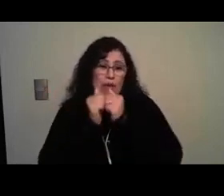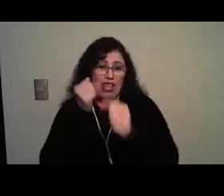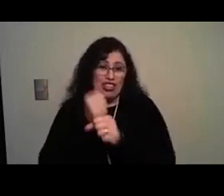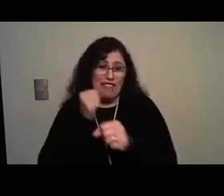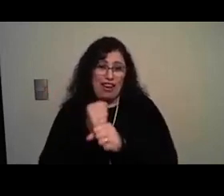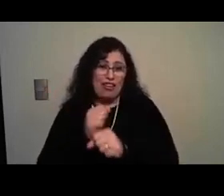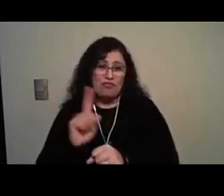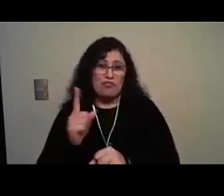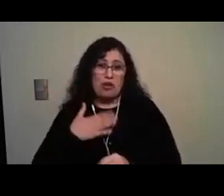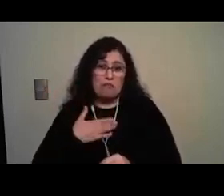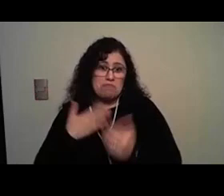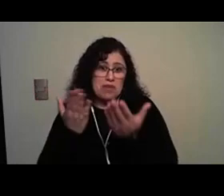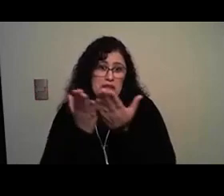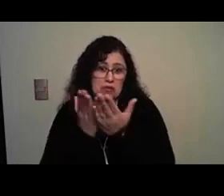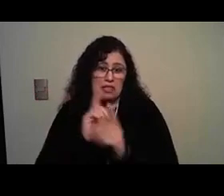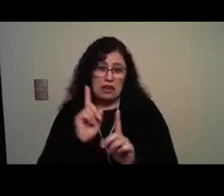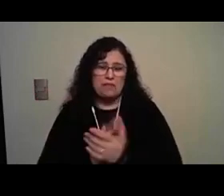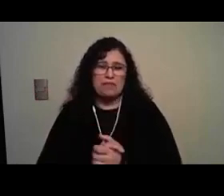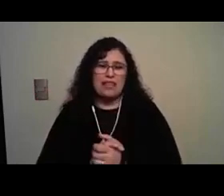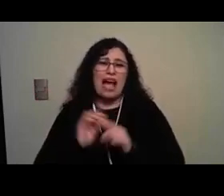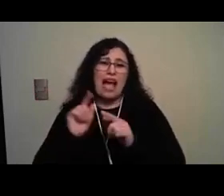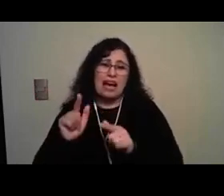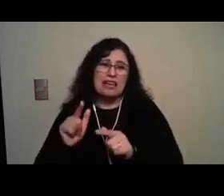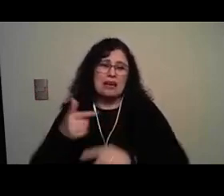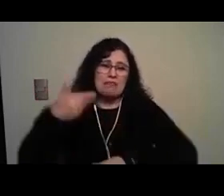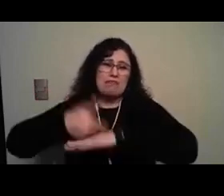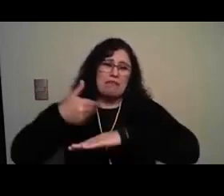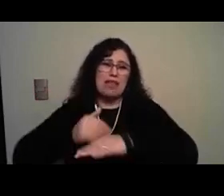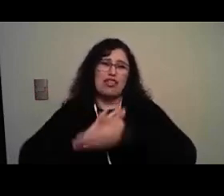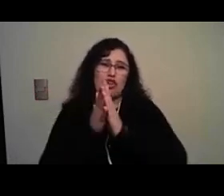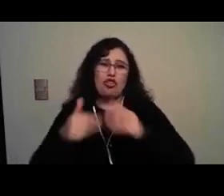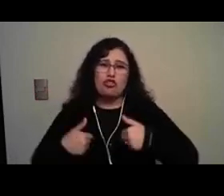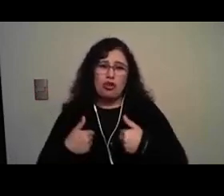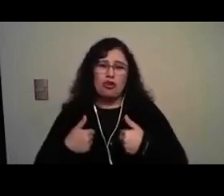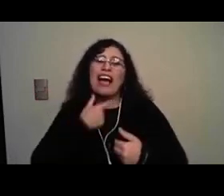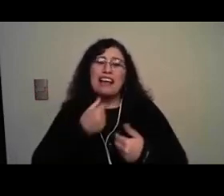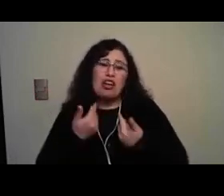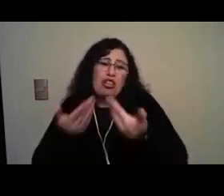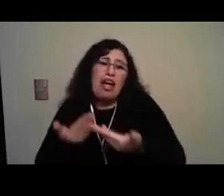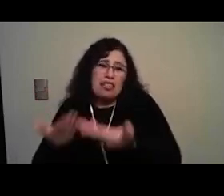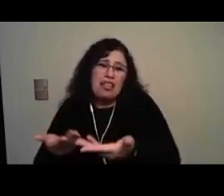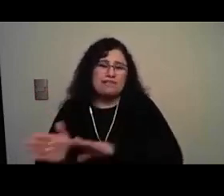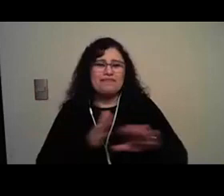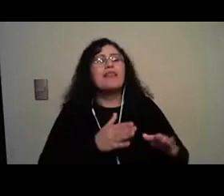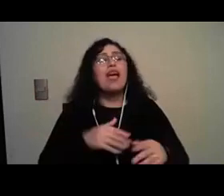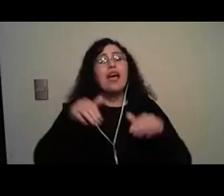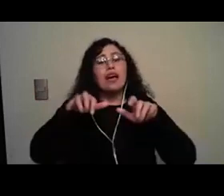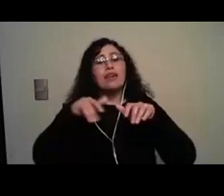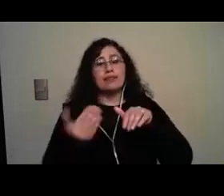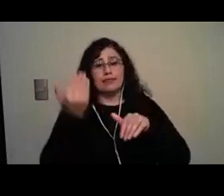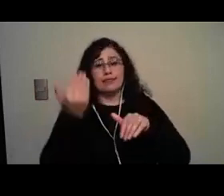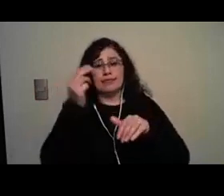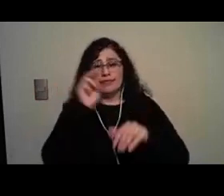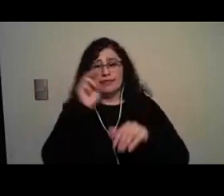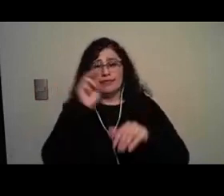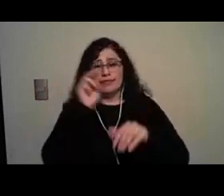claro. Y bueno, me cobran todas las palabras sobre lo que he ofrecido. Voy a leer los mensajes, a ver, sí, Romina, sí,